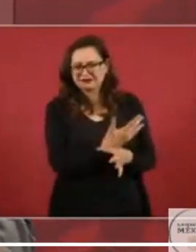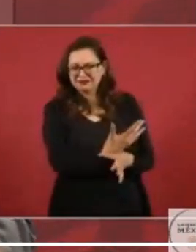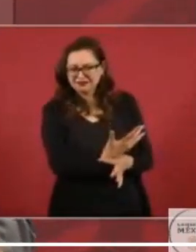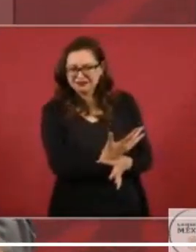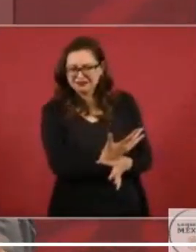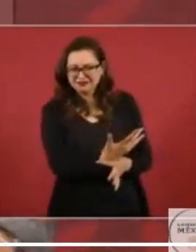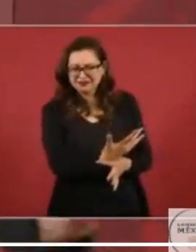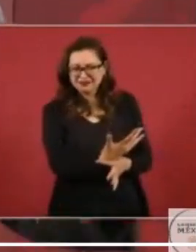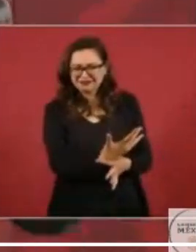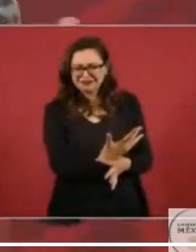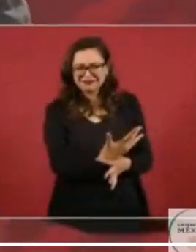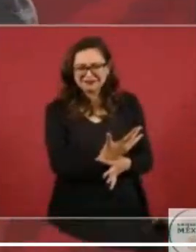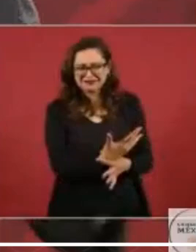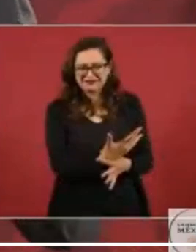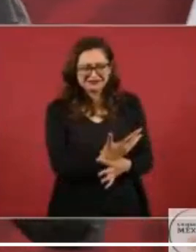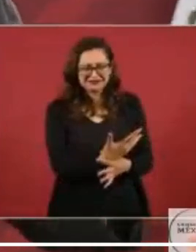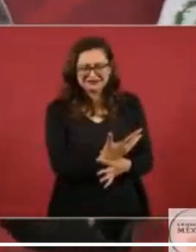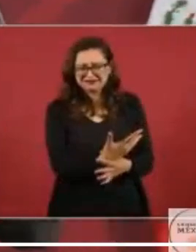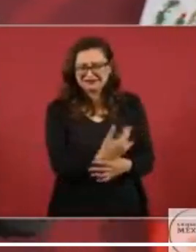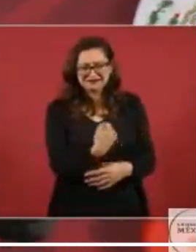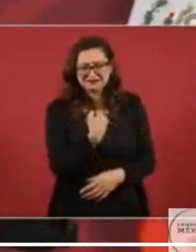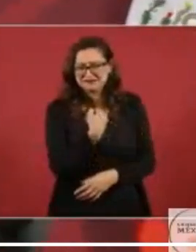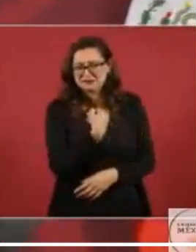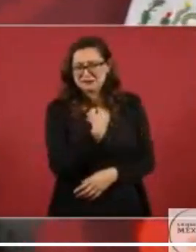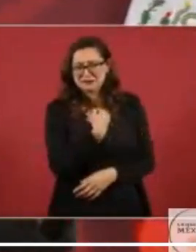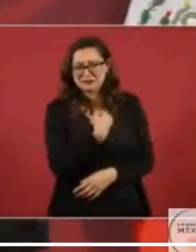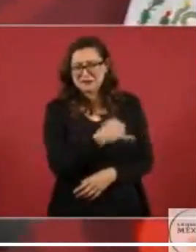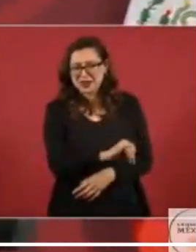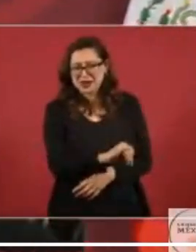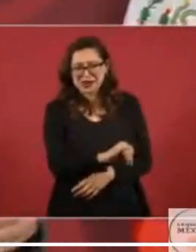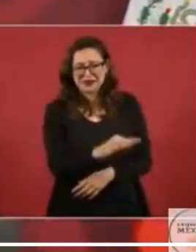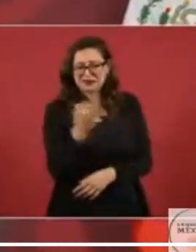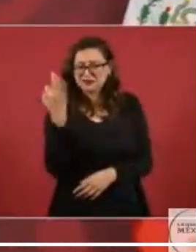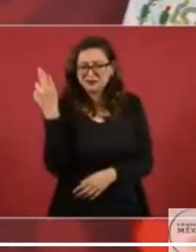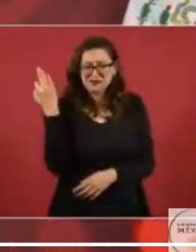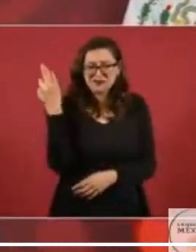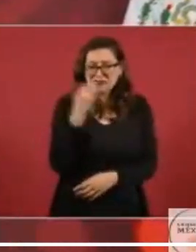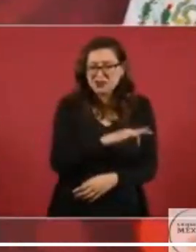Todo eso es falso.